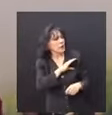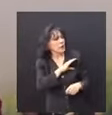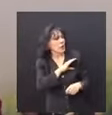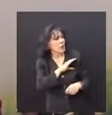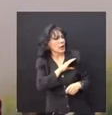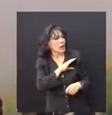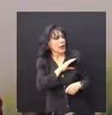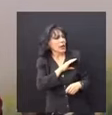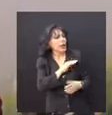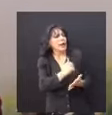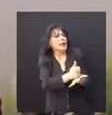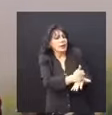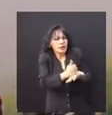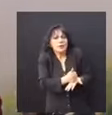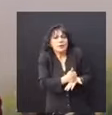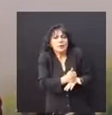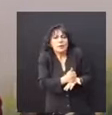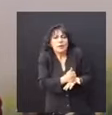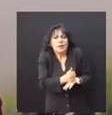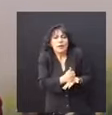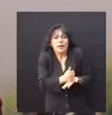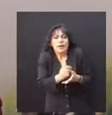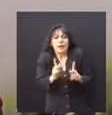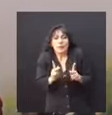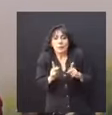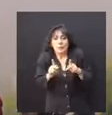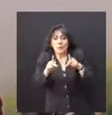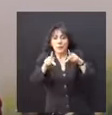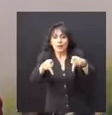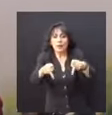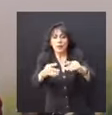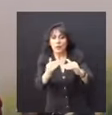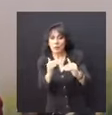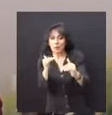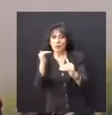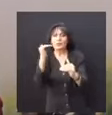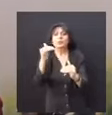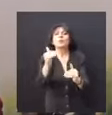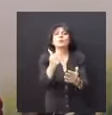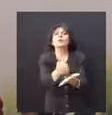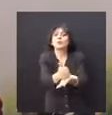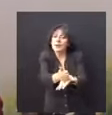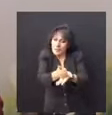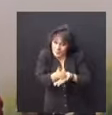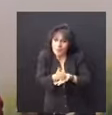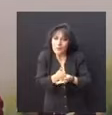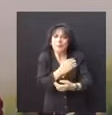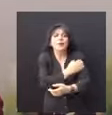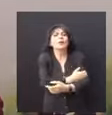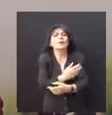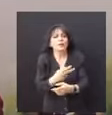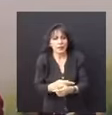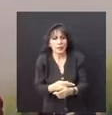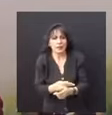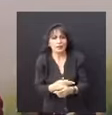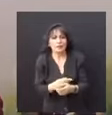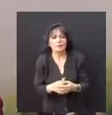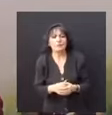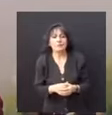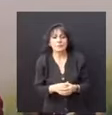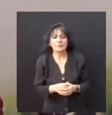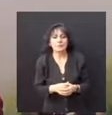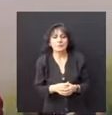segundo piso del periférico, su construcción, el que es gratuito ahí en la ciudad. Y